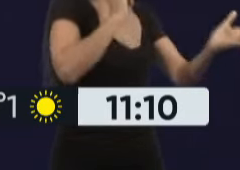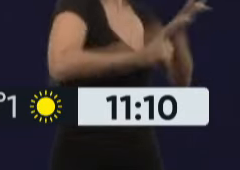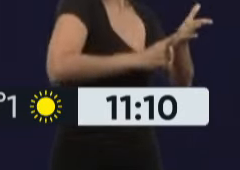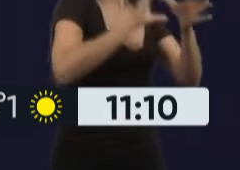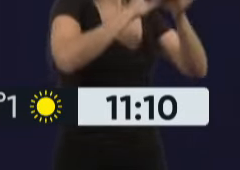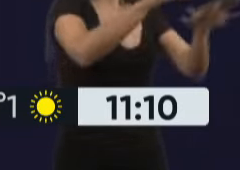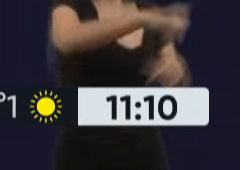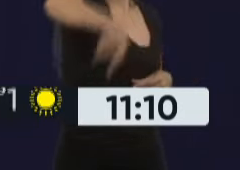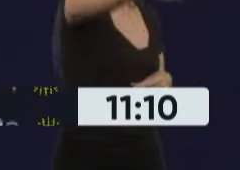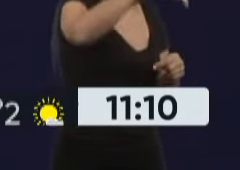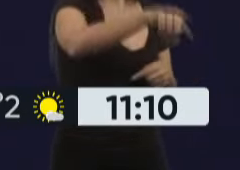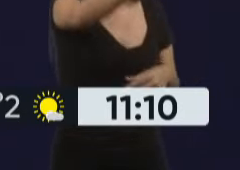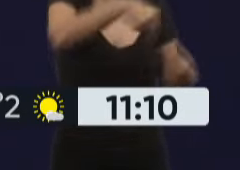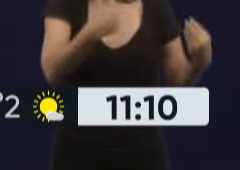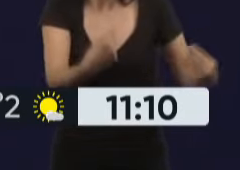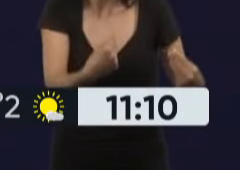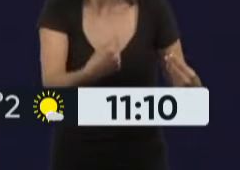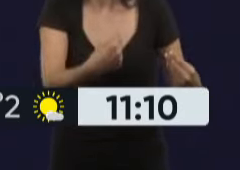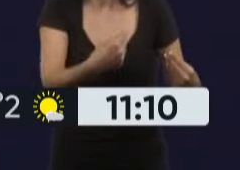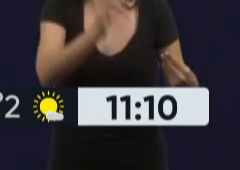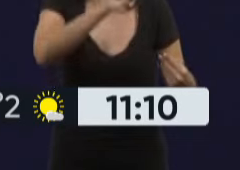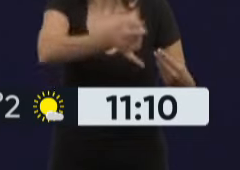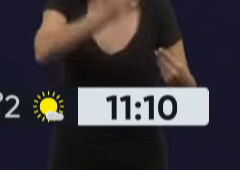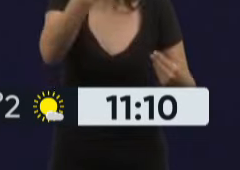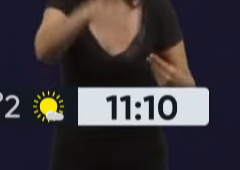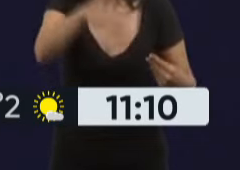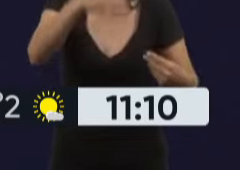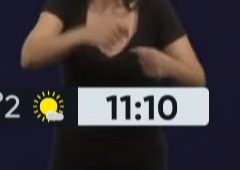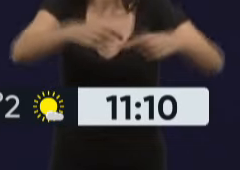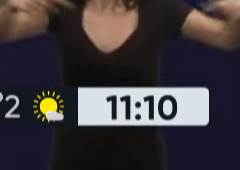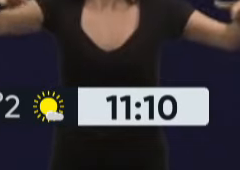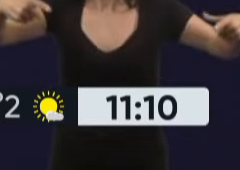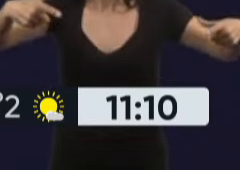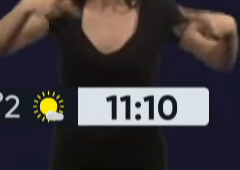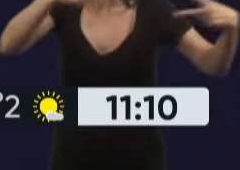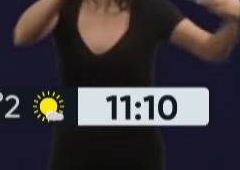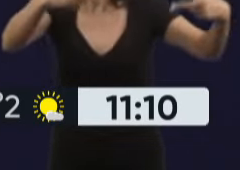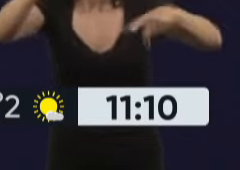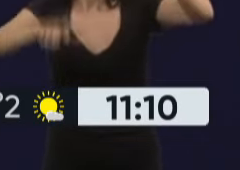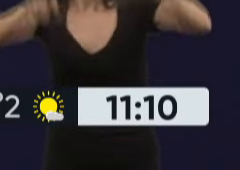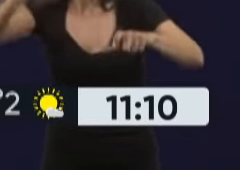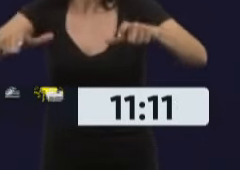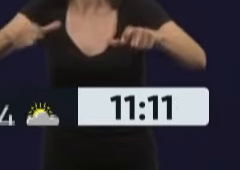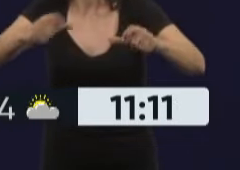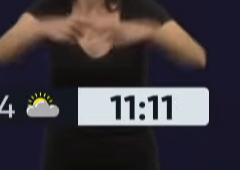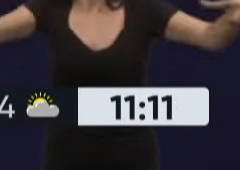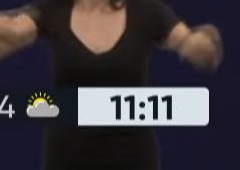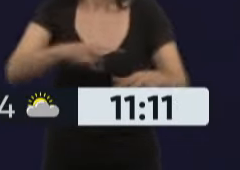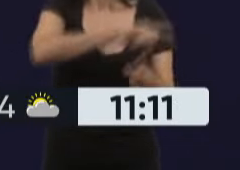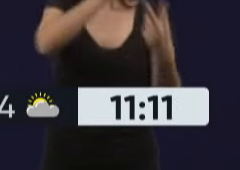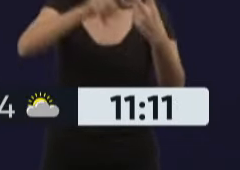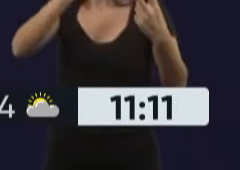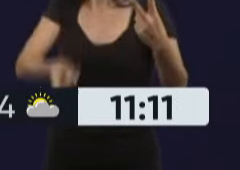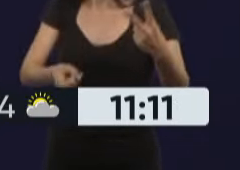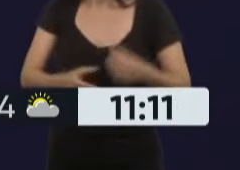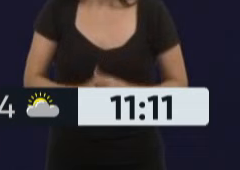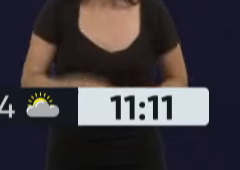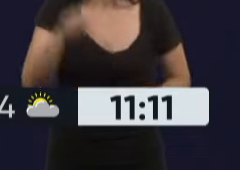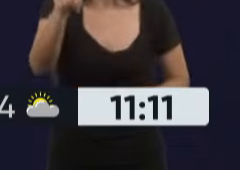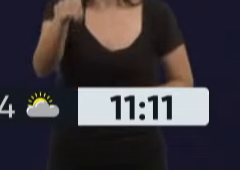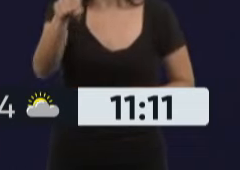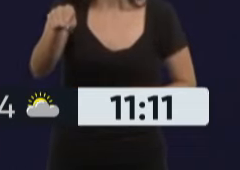va a ha ser indefectiblemente es aumentar la oferta para todos los pasajeros y por otro y esto